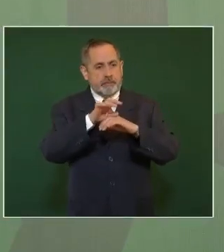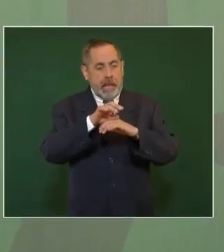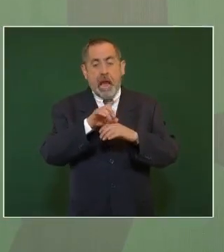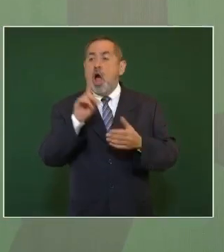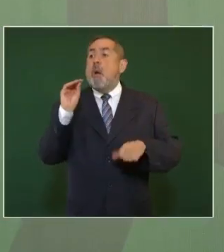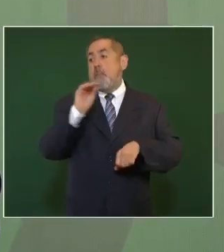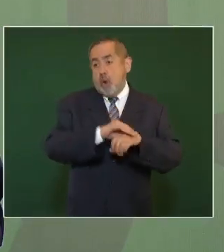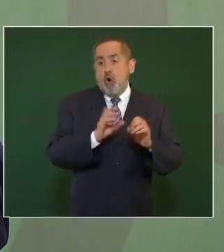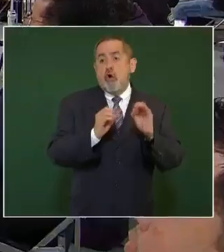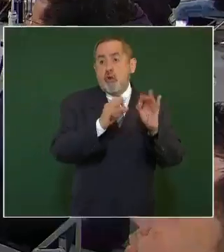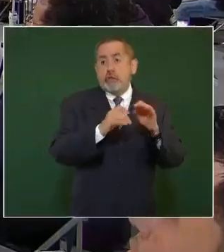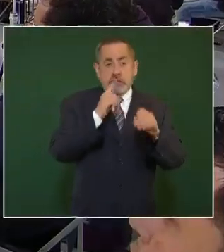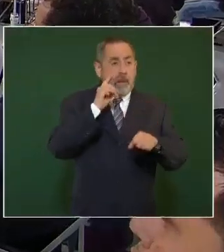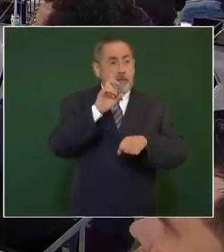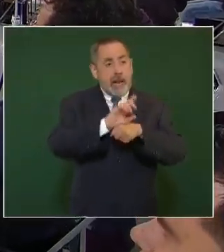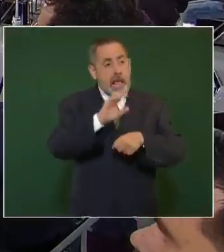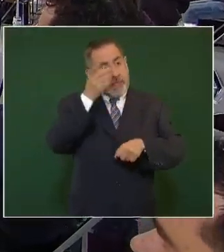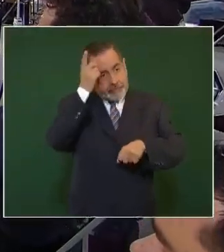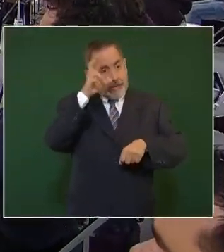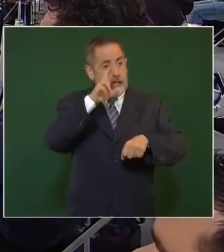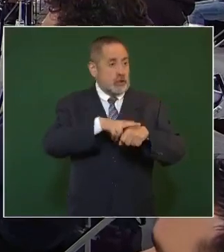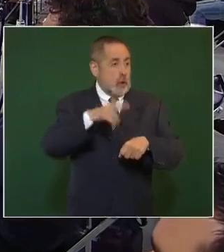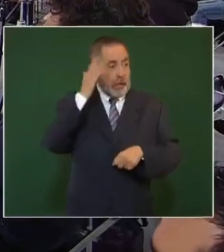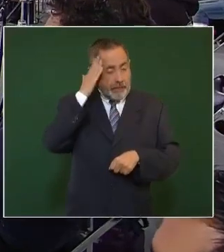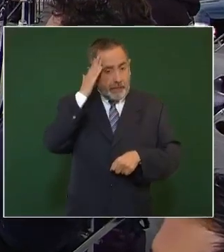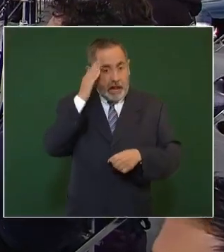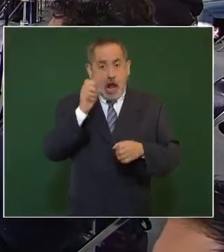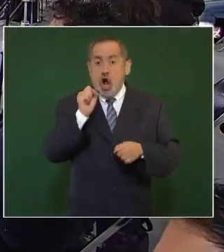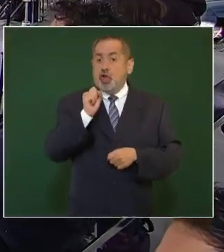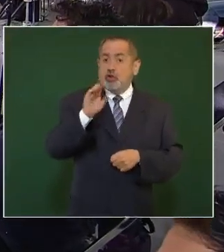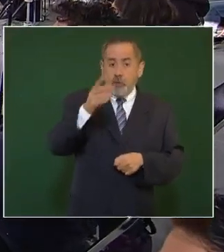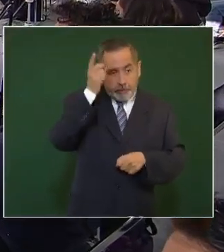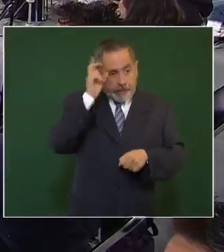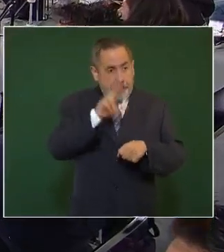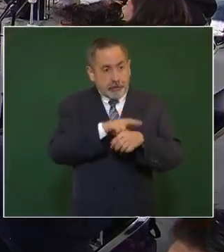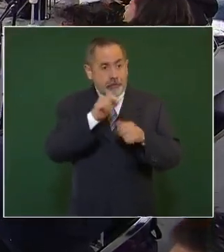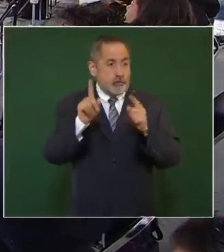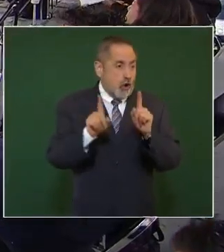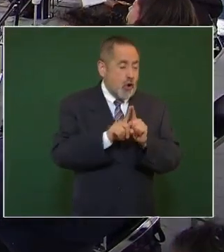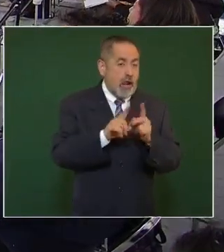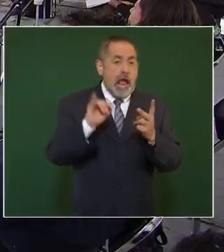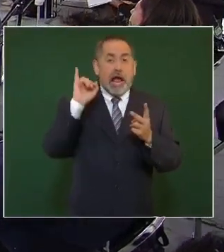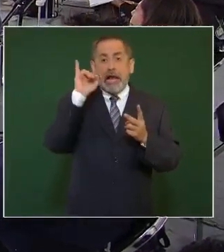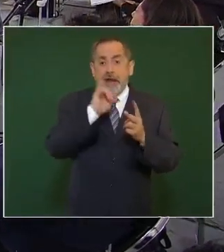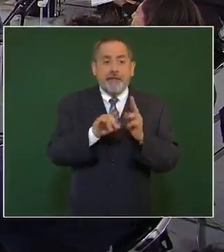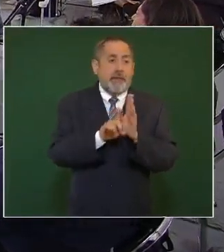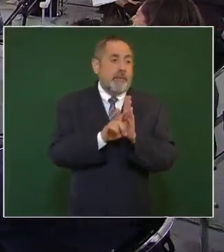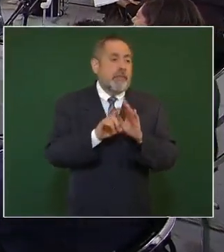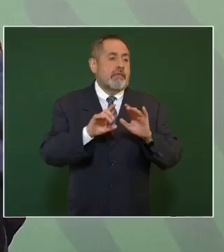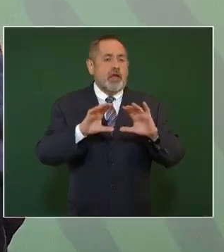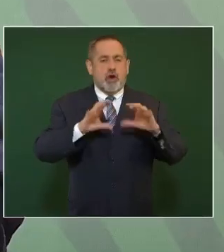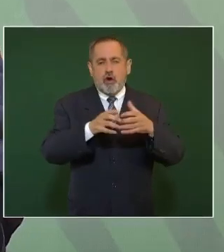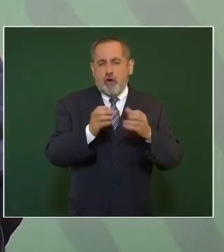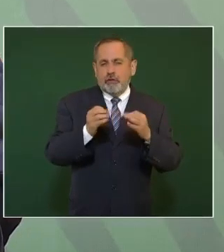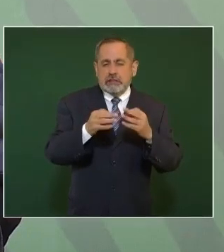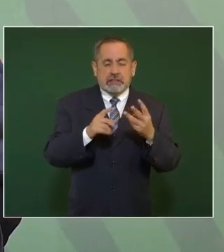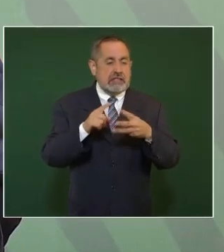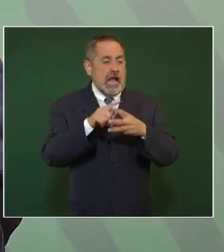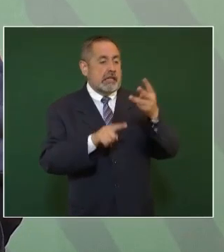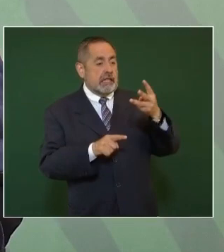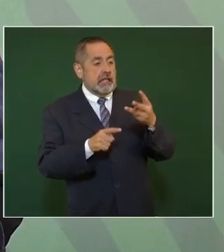oficina, director general, subdirectores, jefes de departamento